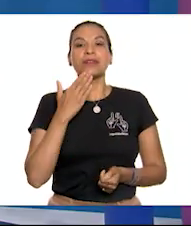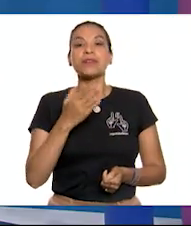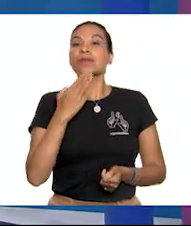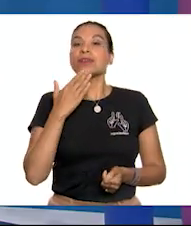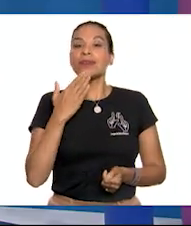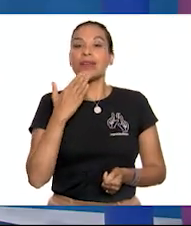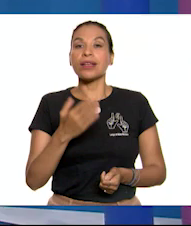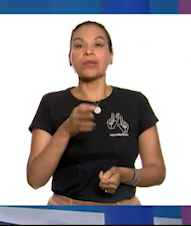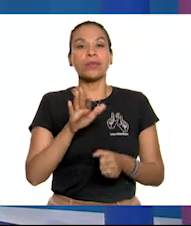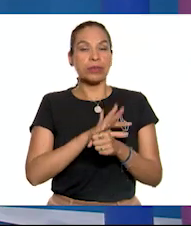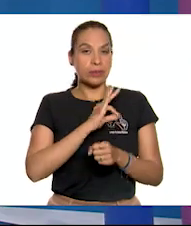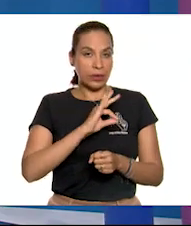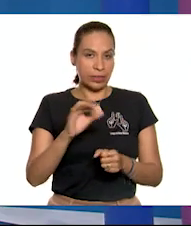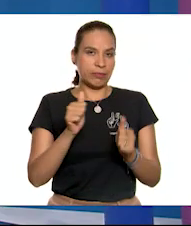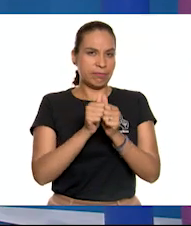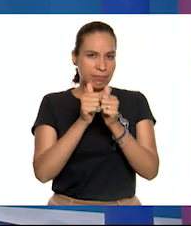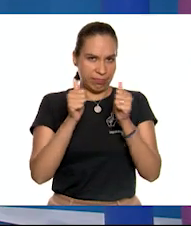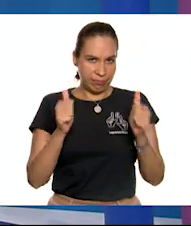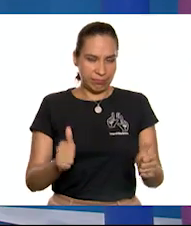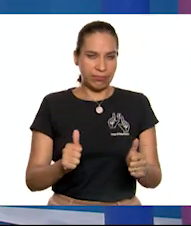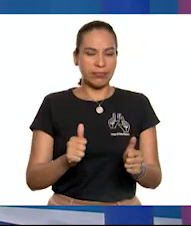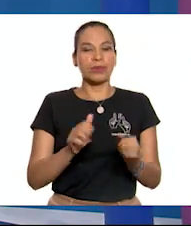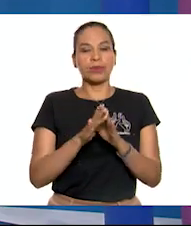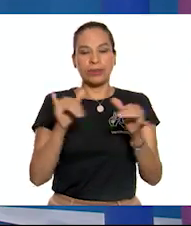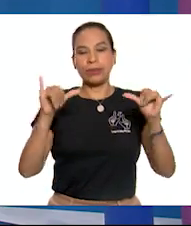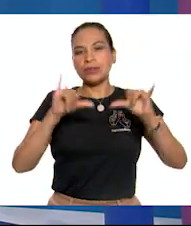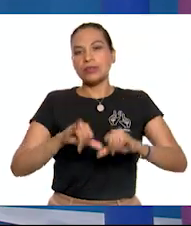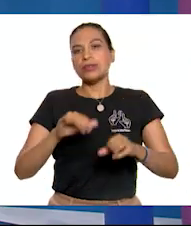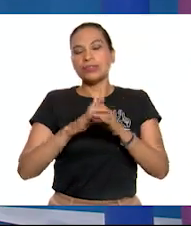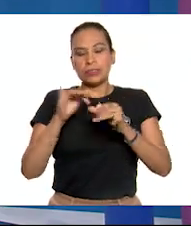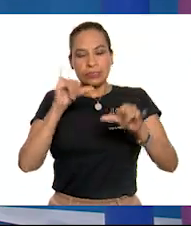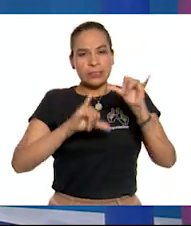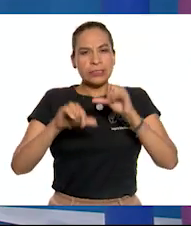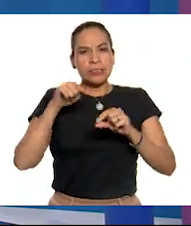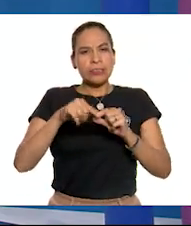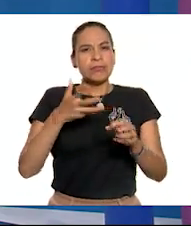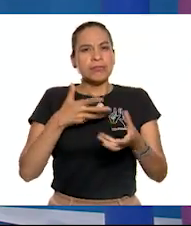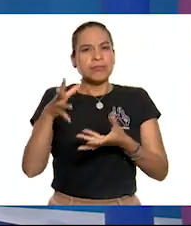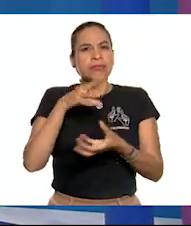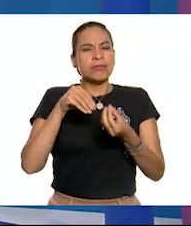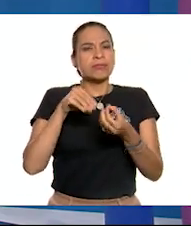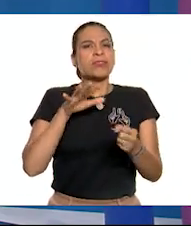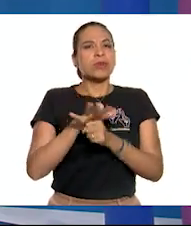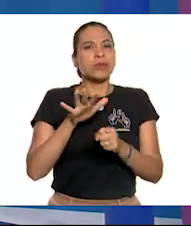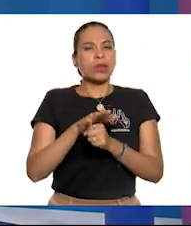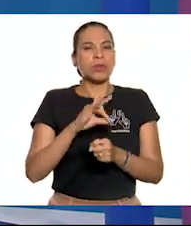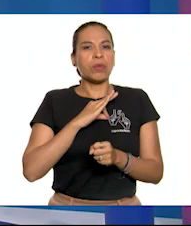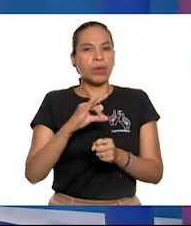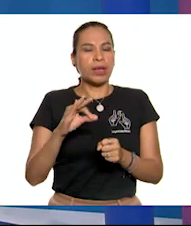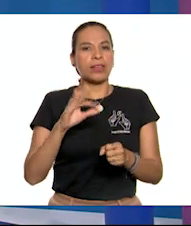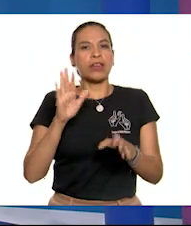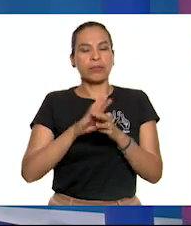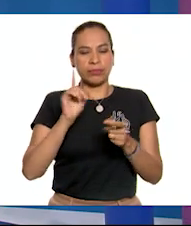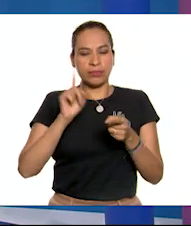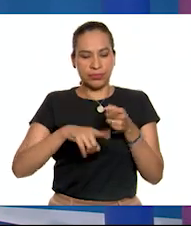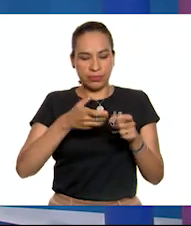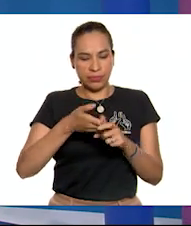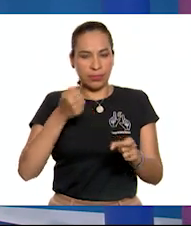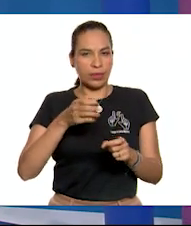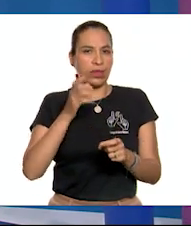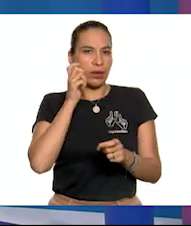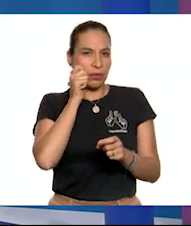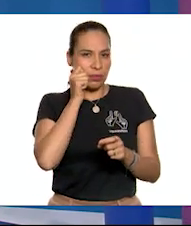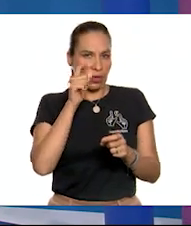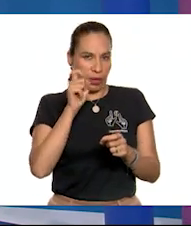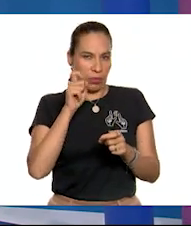heterogénea. Muy bien, es posible separar de las mezclas los componentes que las integran. O sea, se puede sacar el limón al agua